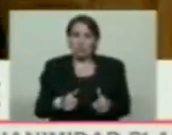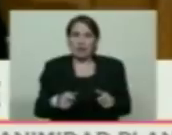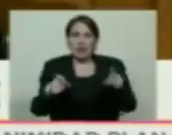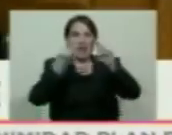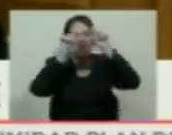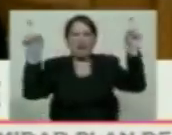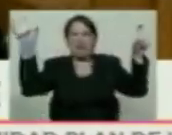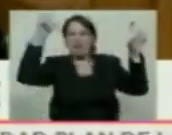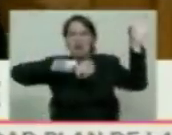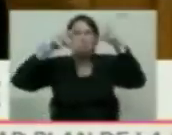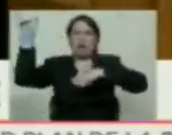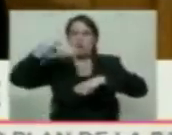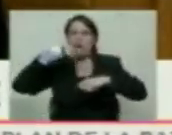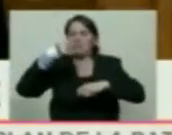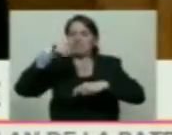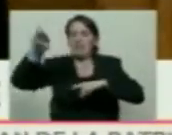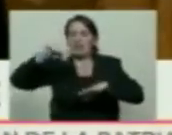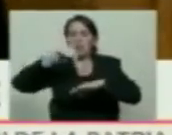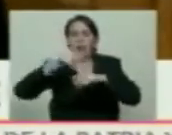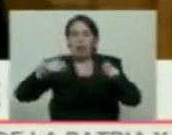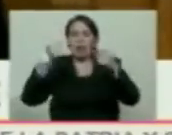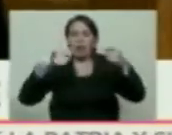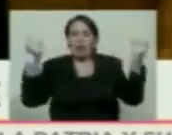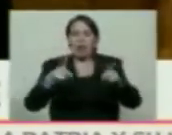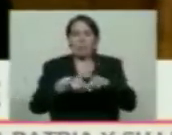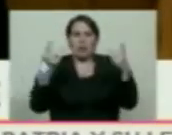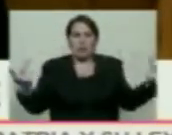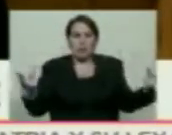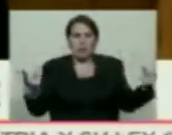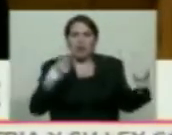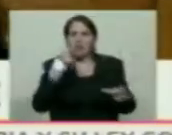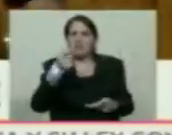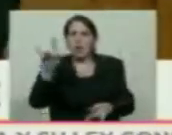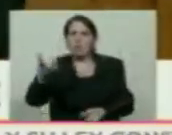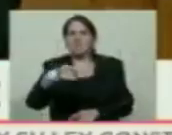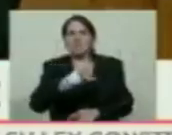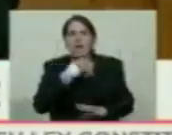Nacional y pegarle una que diga Universidad Nacional de la Comunicación Social.